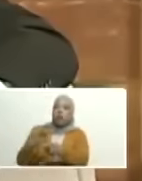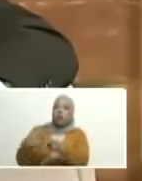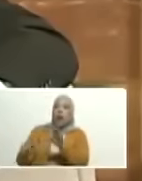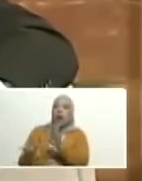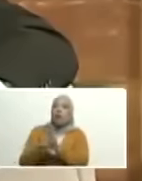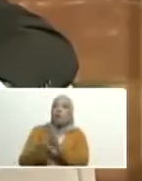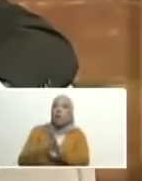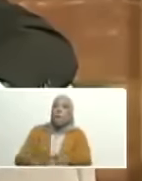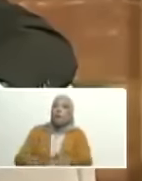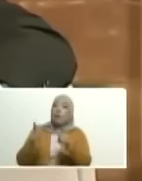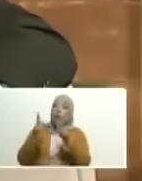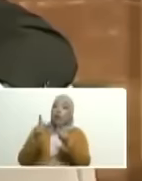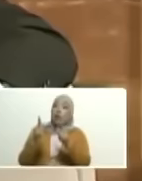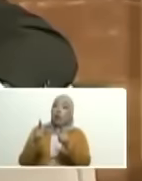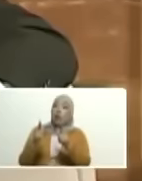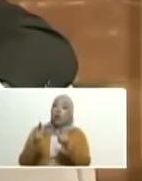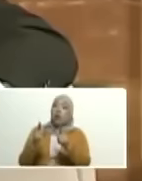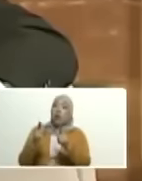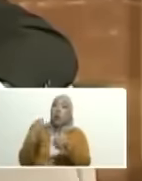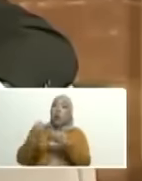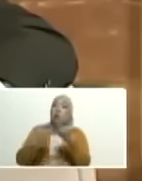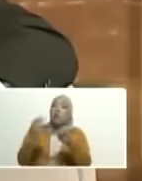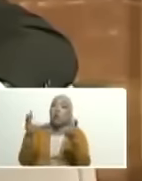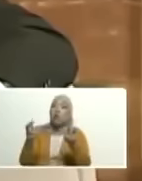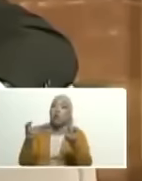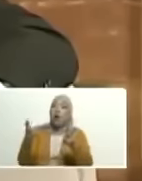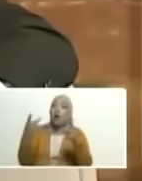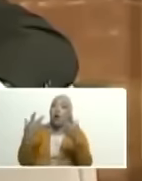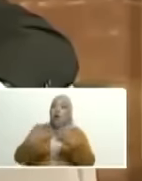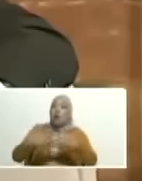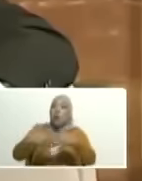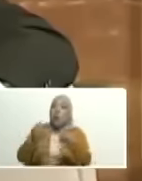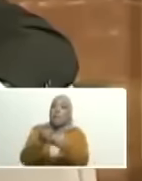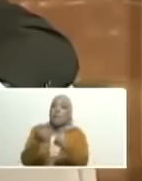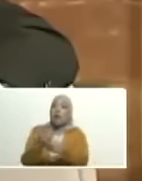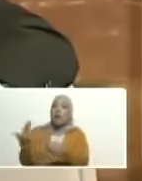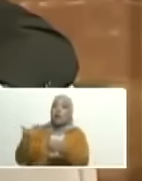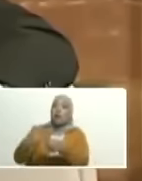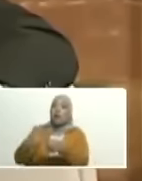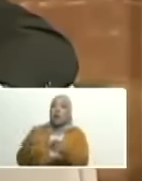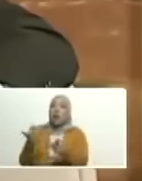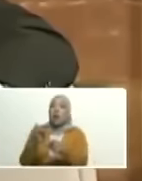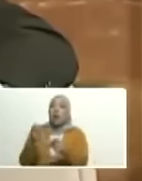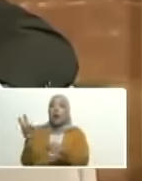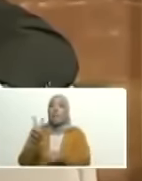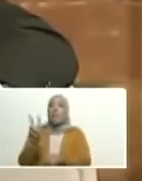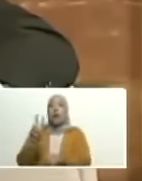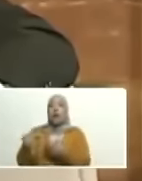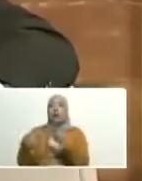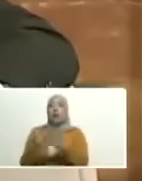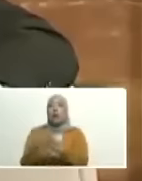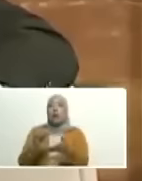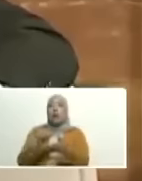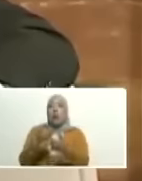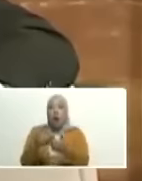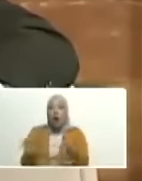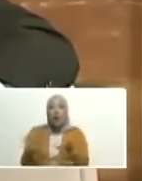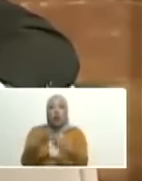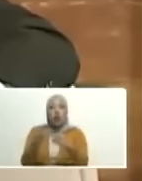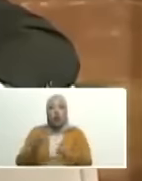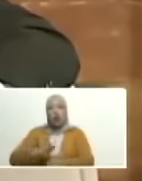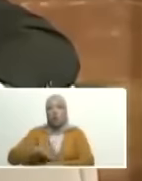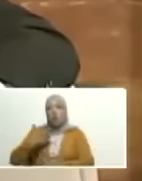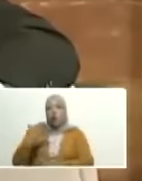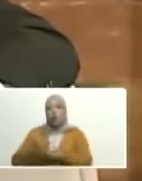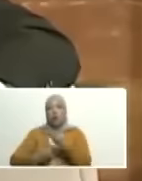Licencia para que se realicen nuevas inversiones en petróleo o en gas en Venezuela. Queda completamente abierta la posibilidad